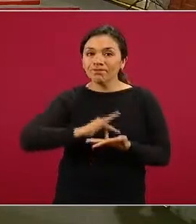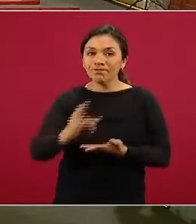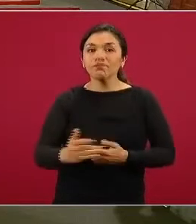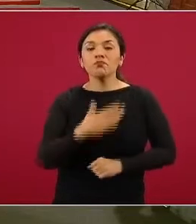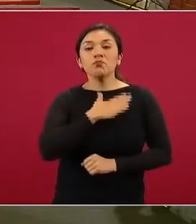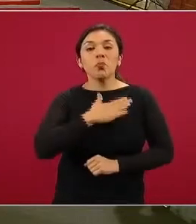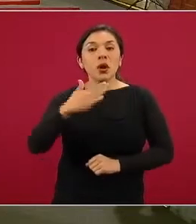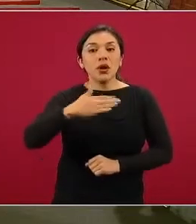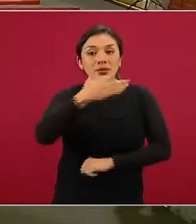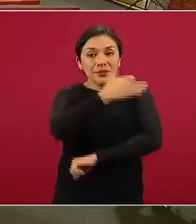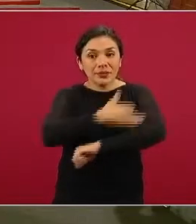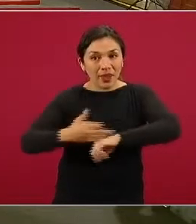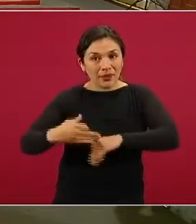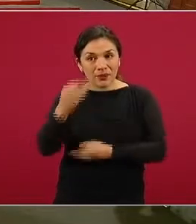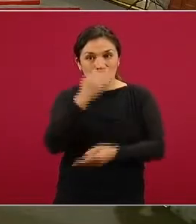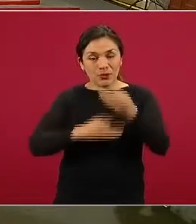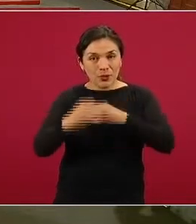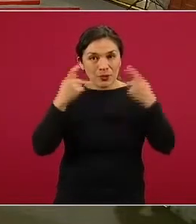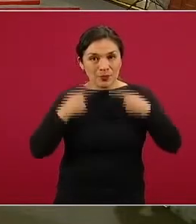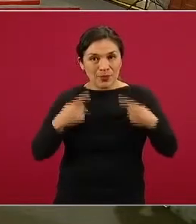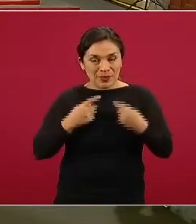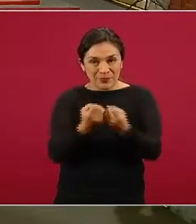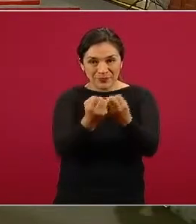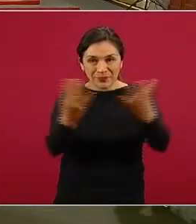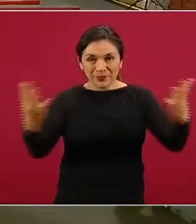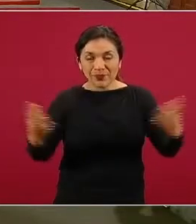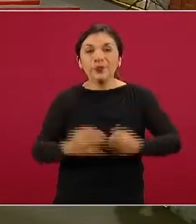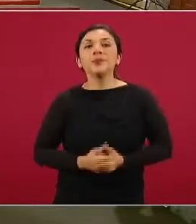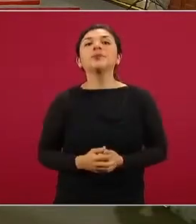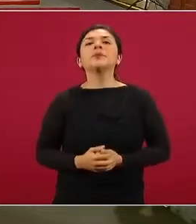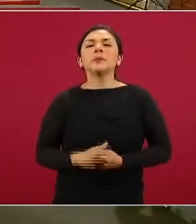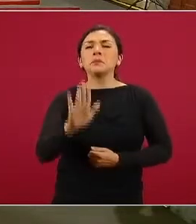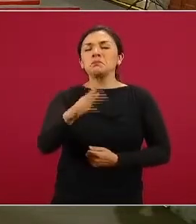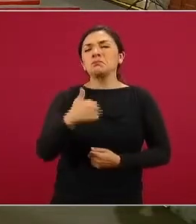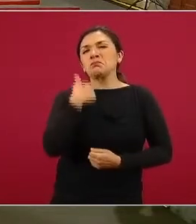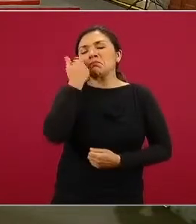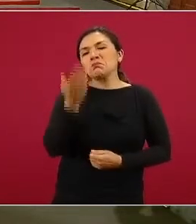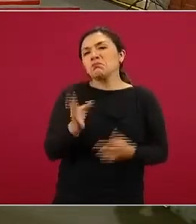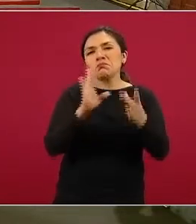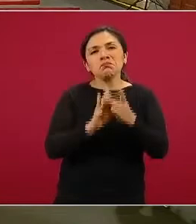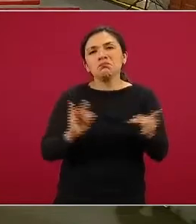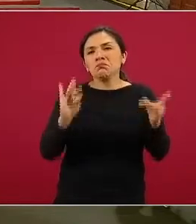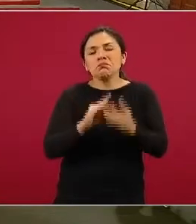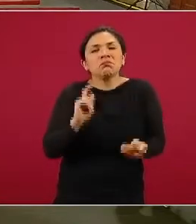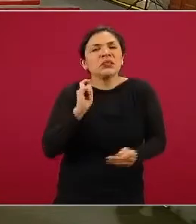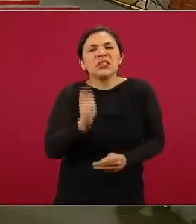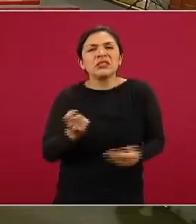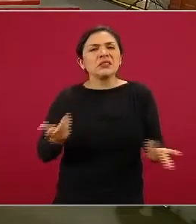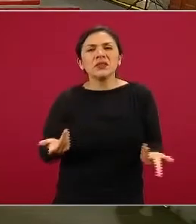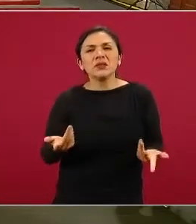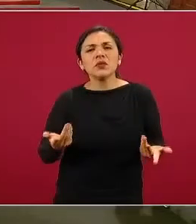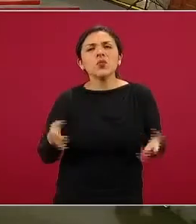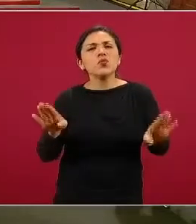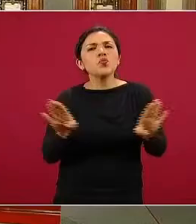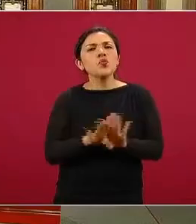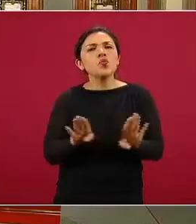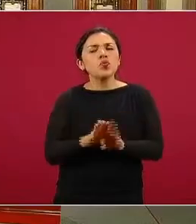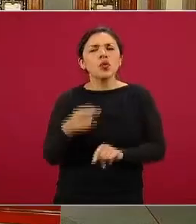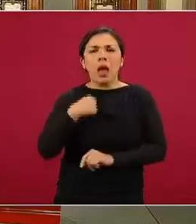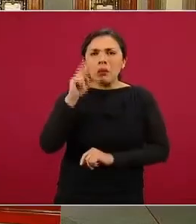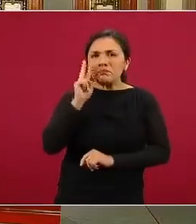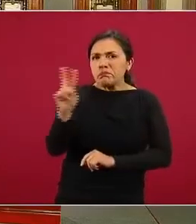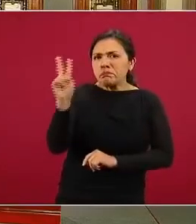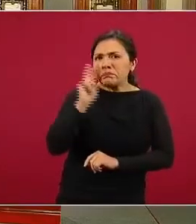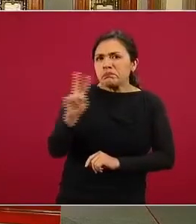Muy buenas tardes tengan todos ustedes. Quiero comentarles cómo hemos